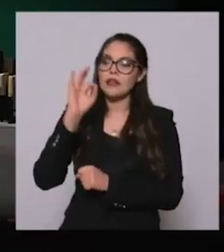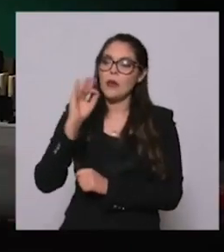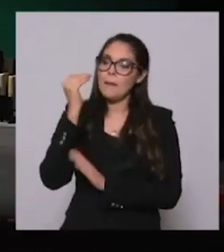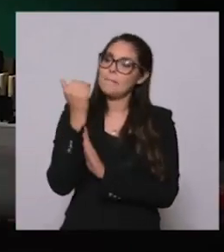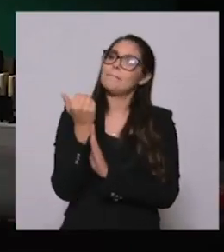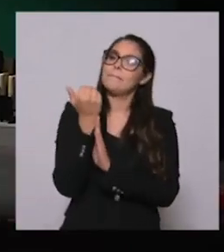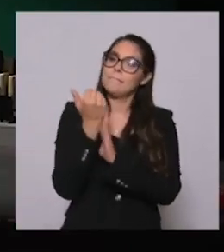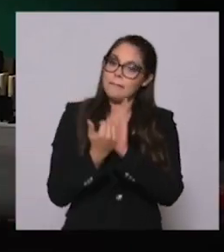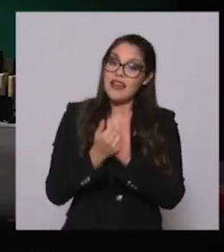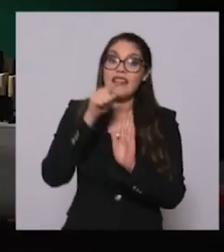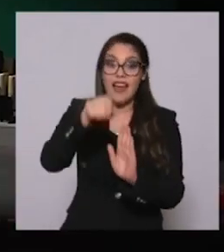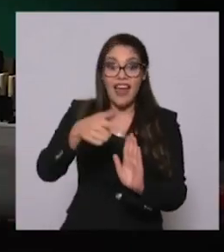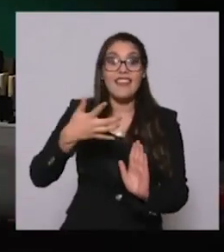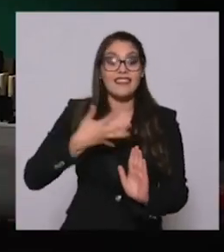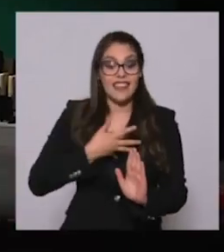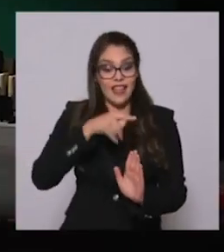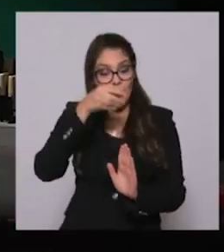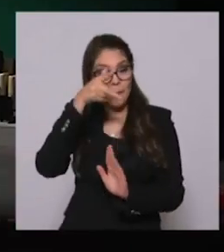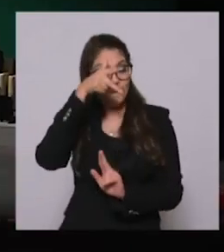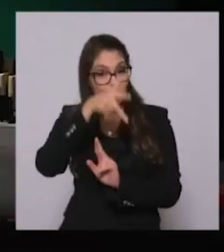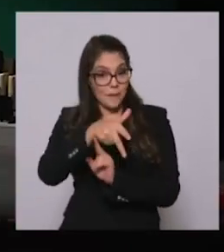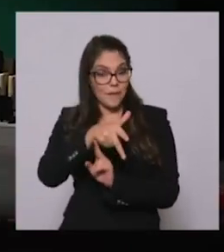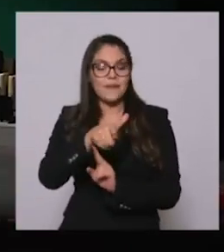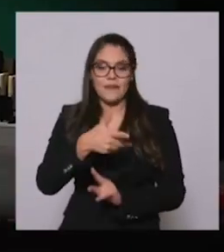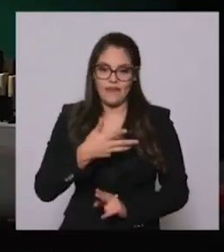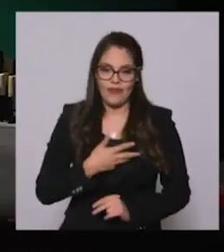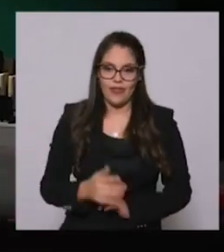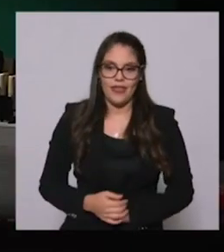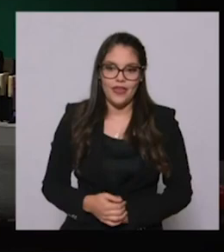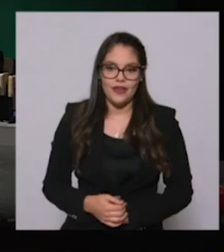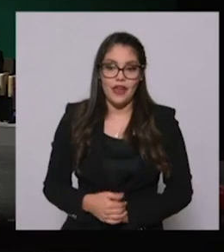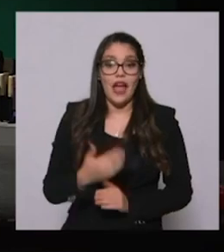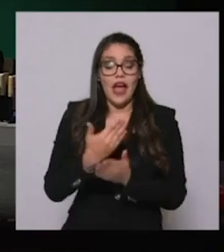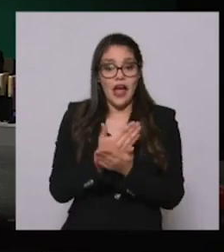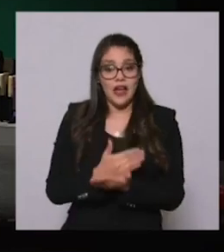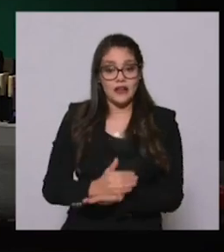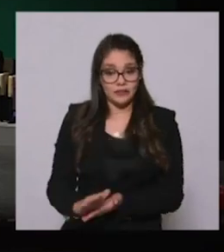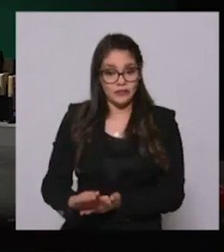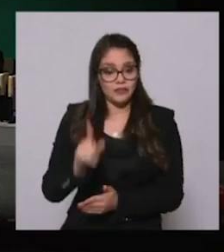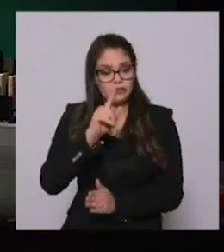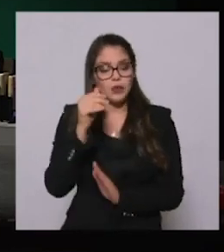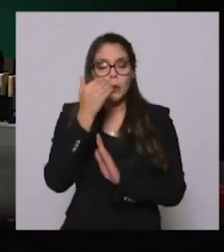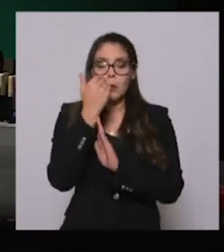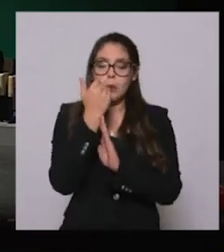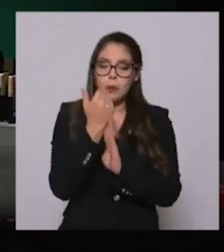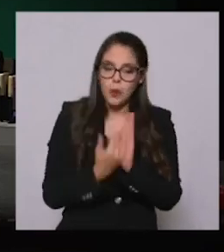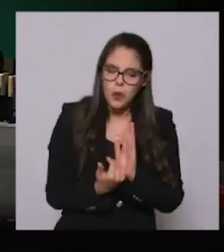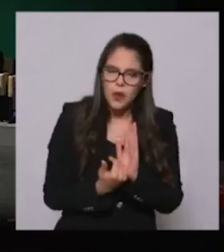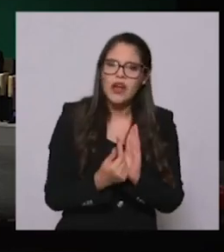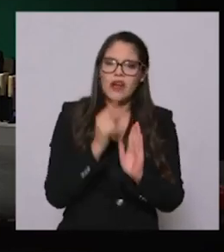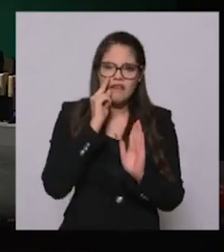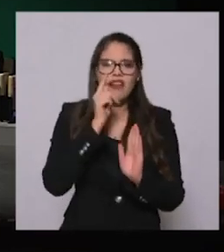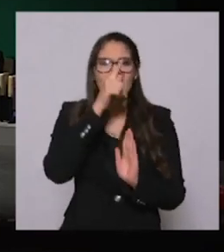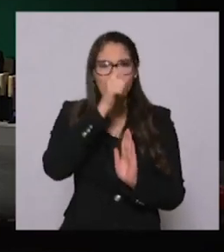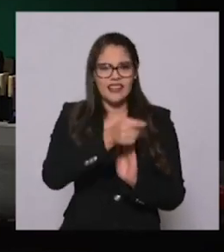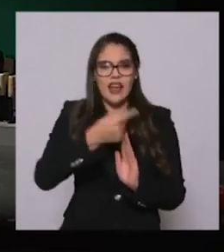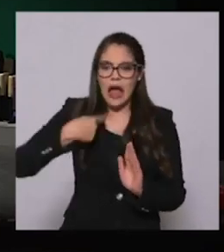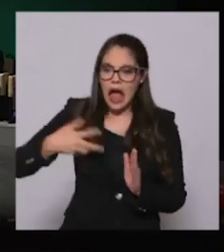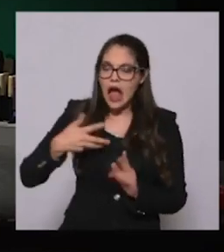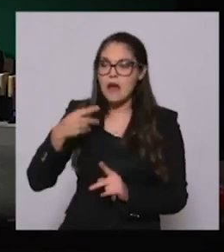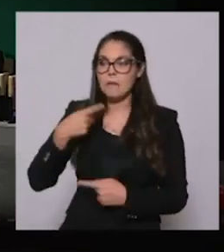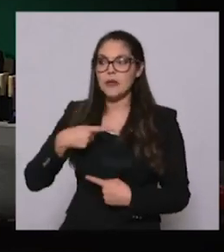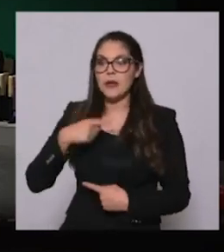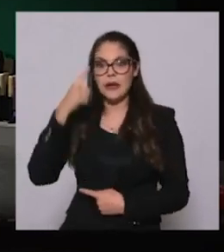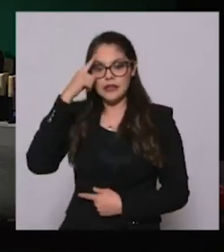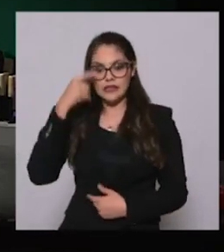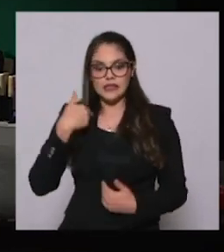está instalado el sistema. Además, la reincidencia cayó significativamente, lo que muestra que el objetivo de crear conciencia